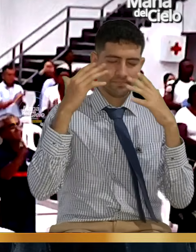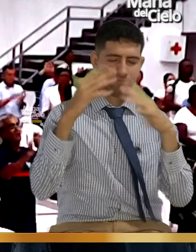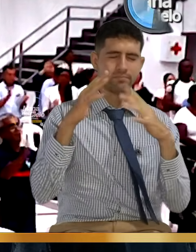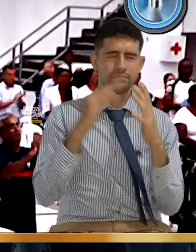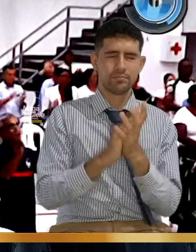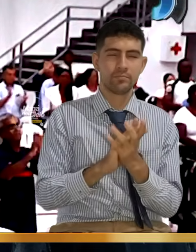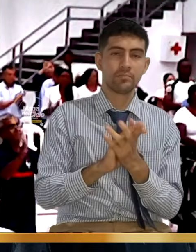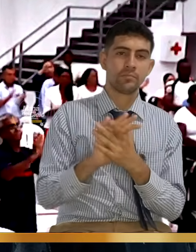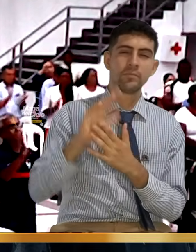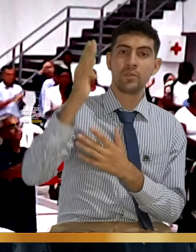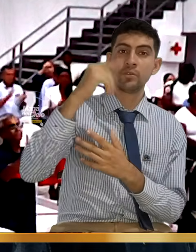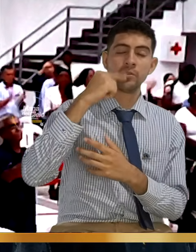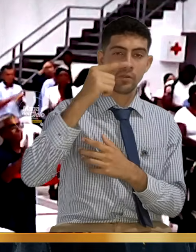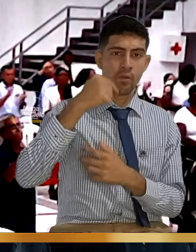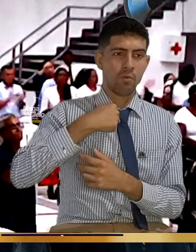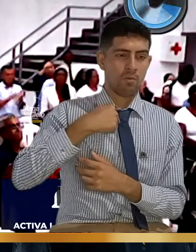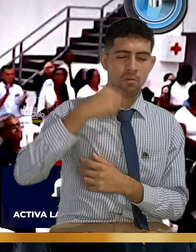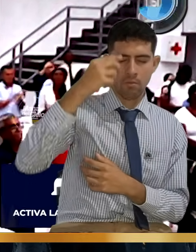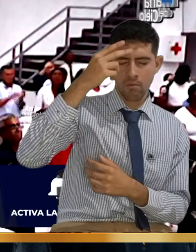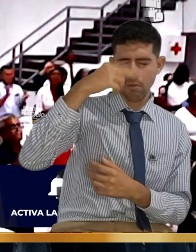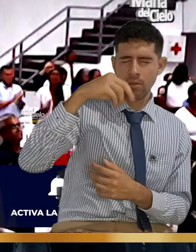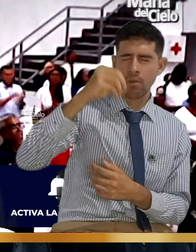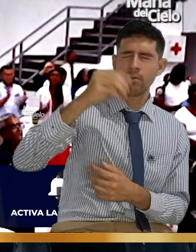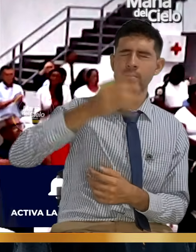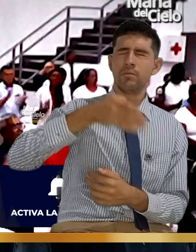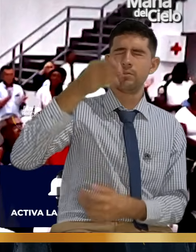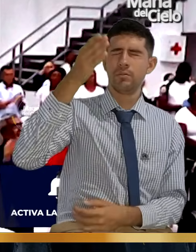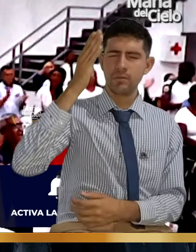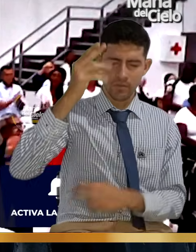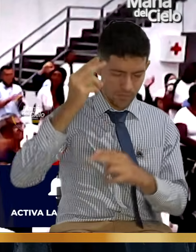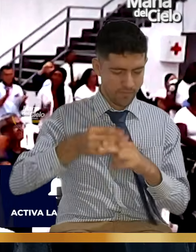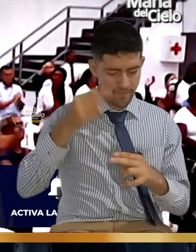Amén, amén, amén, amén, amén. Pueblo escogido por Dios.